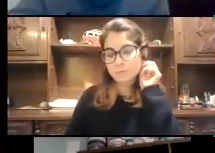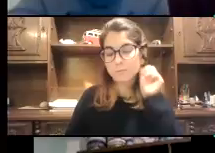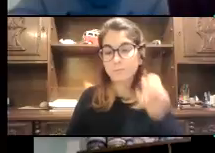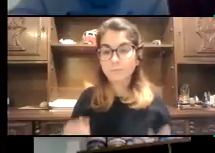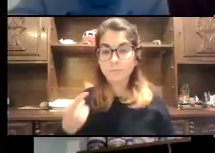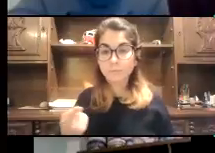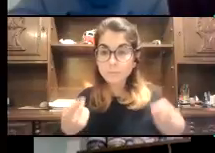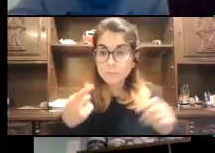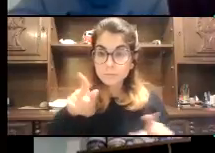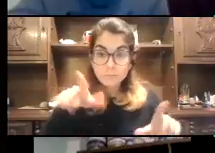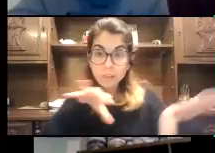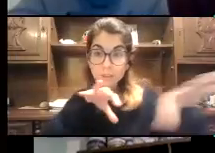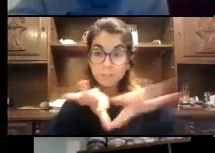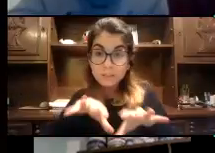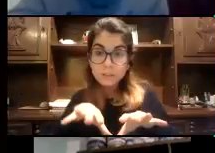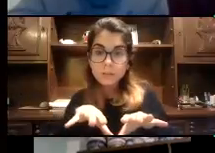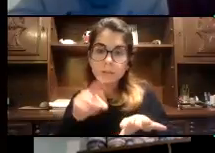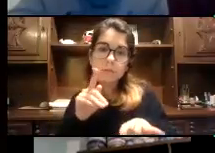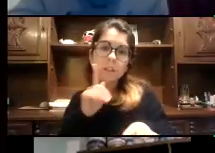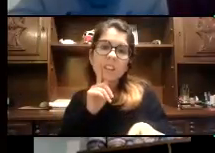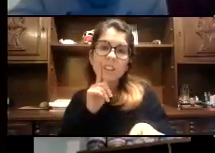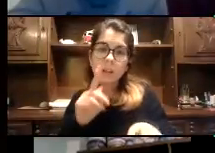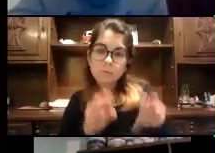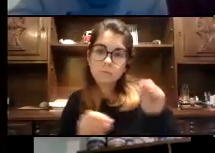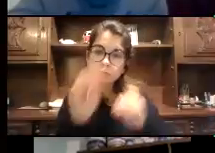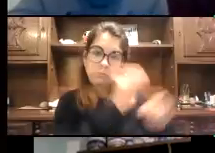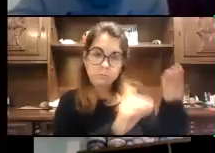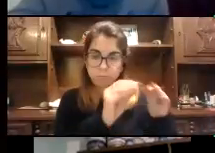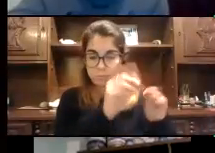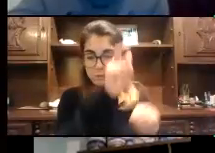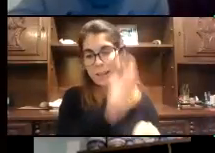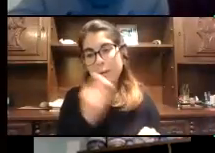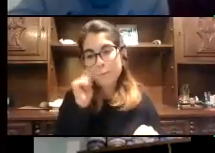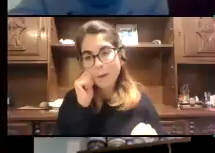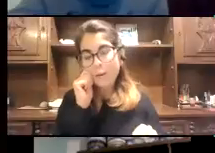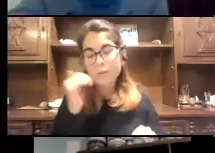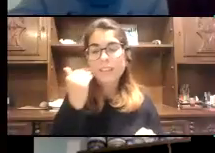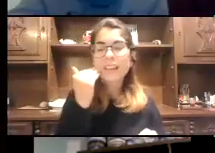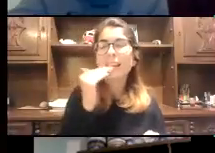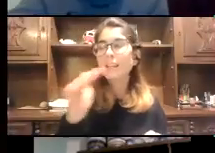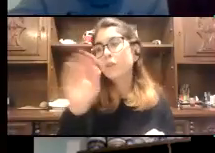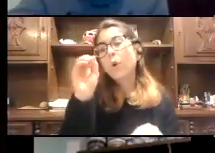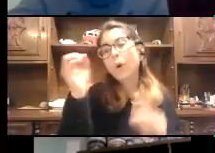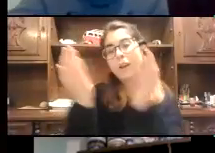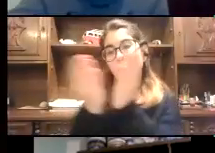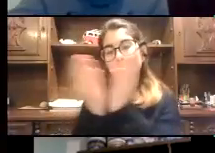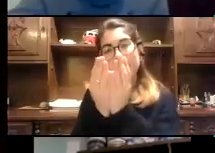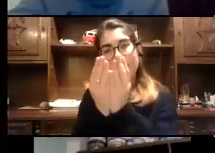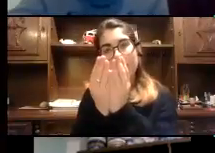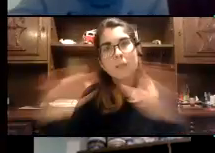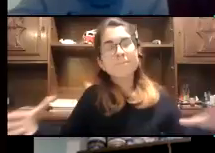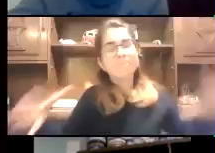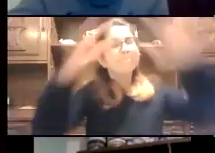artefactos justamente son fabricados por el ser humano. Entonces se hace esta asociación directa del fenómeno eléctrico con